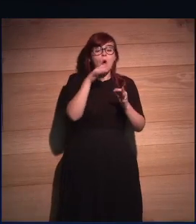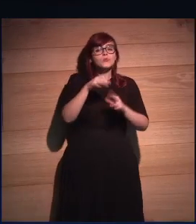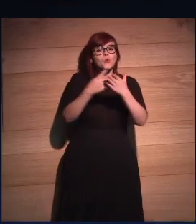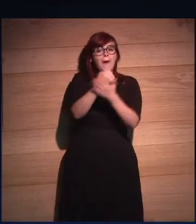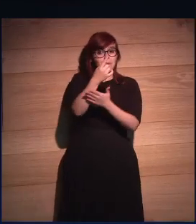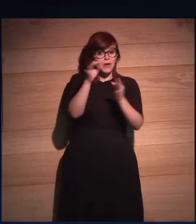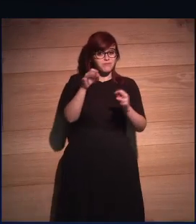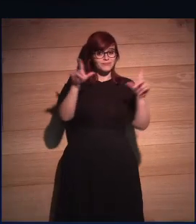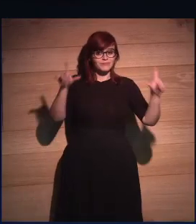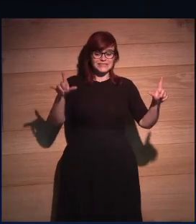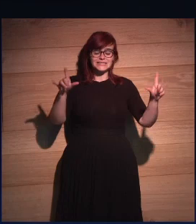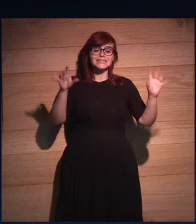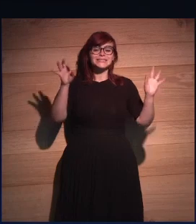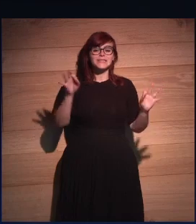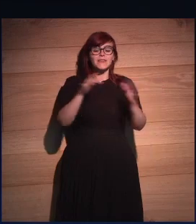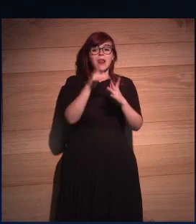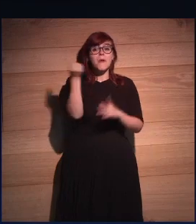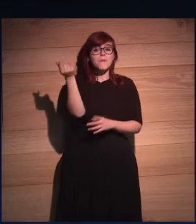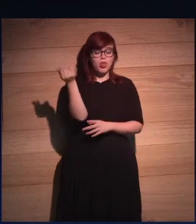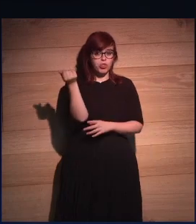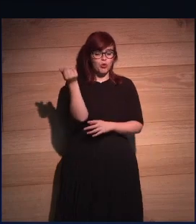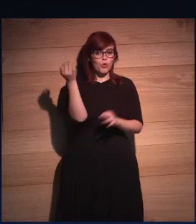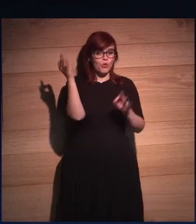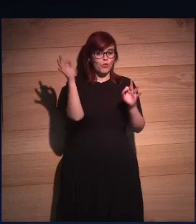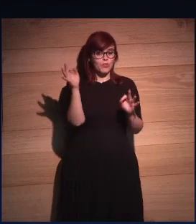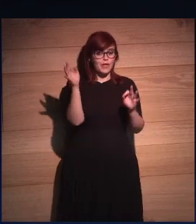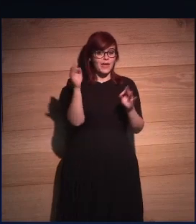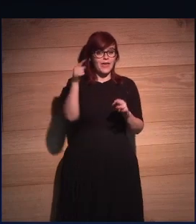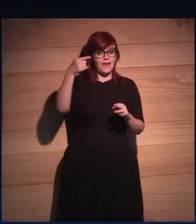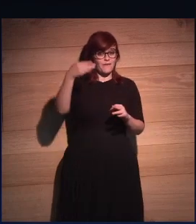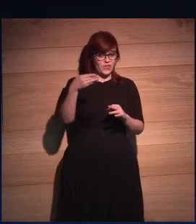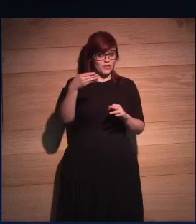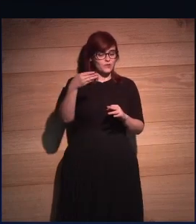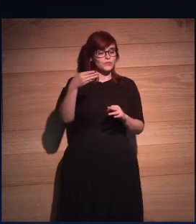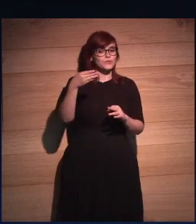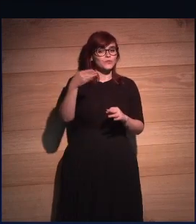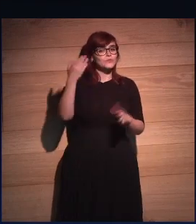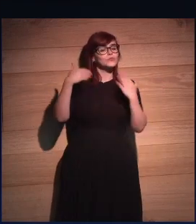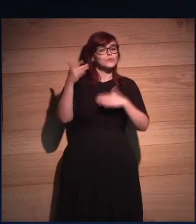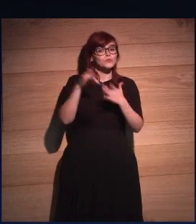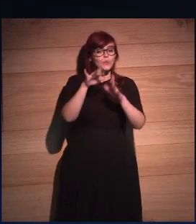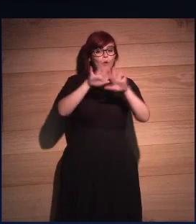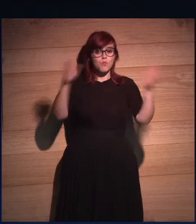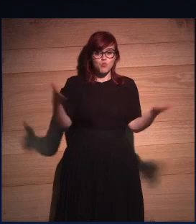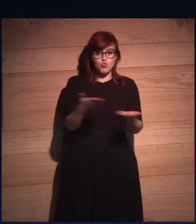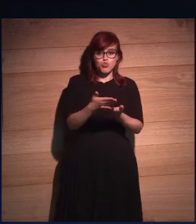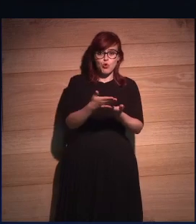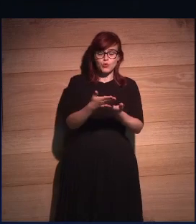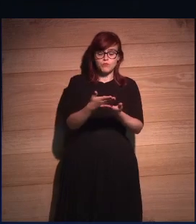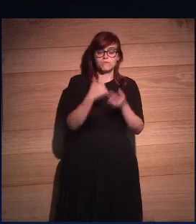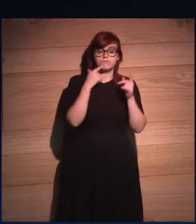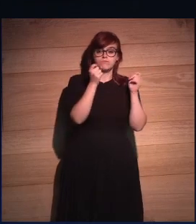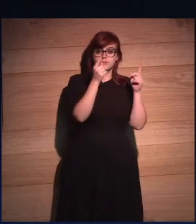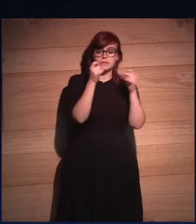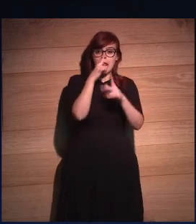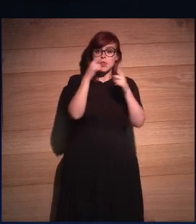mapa del precio del giga, ¿no? de todo el planeta y